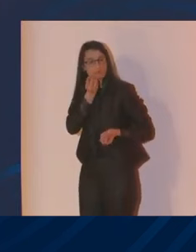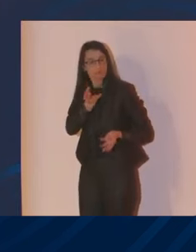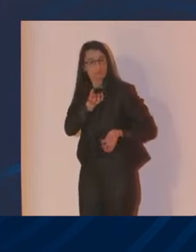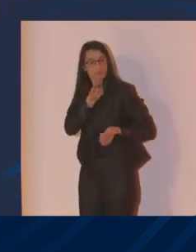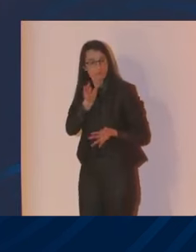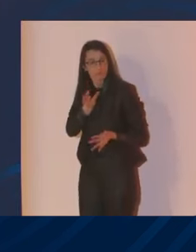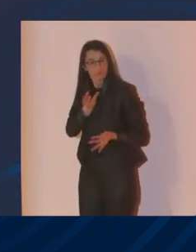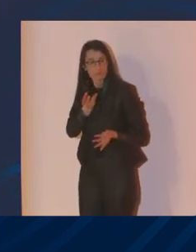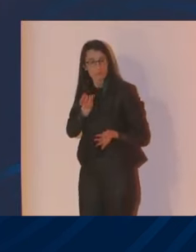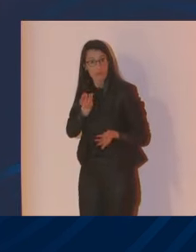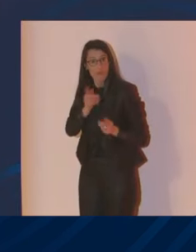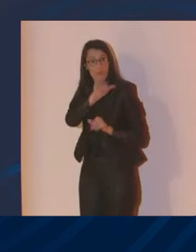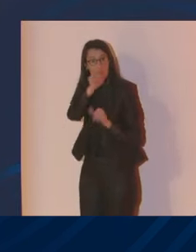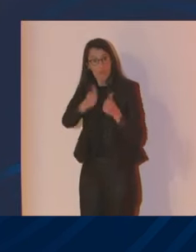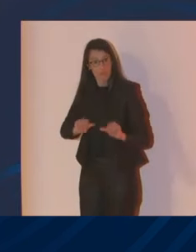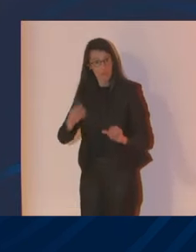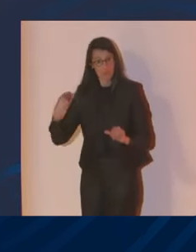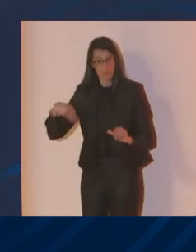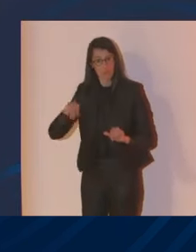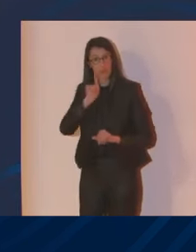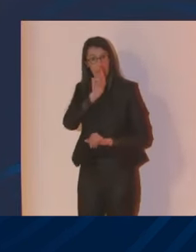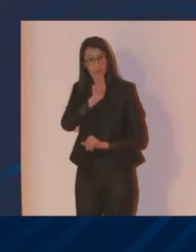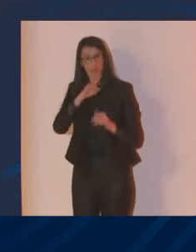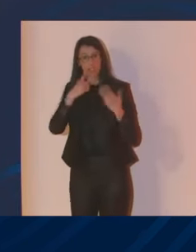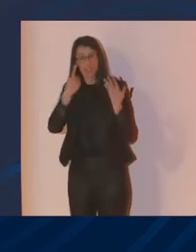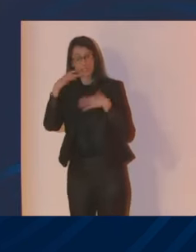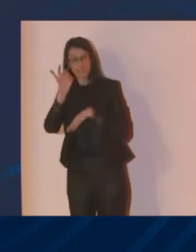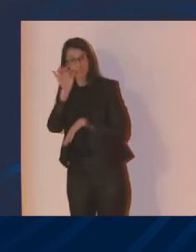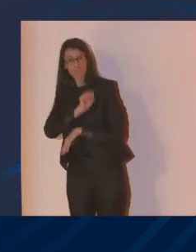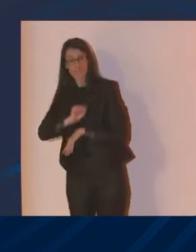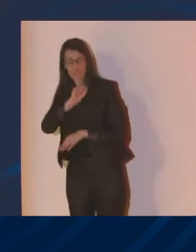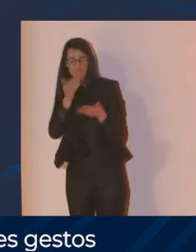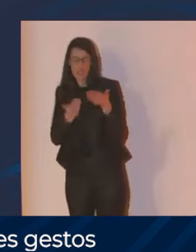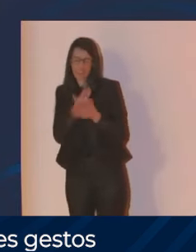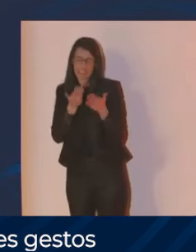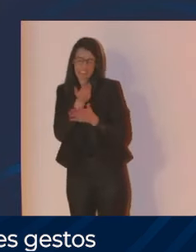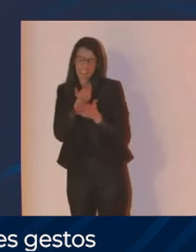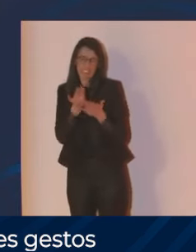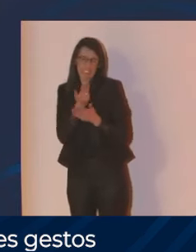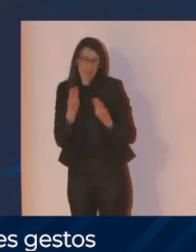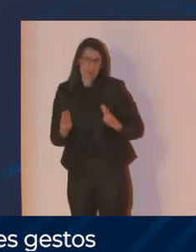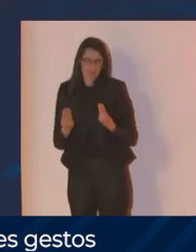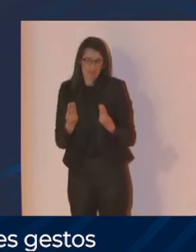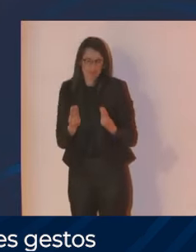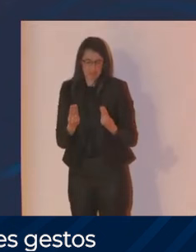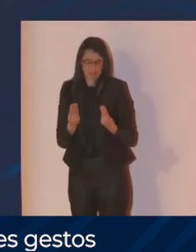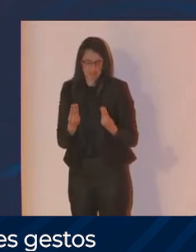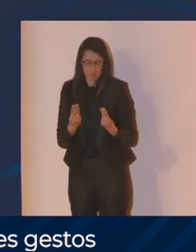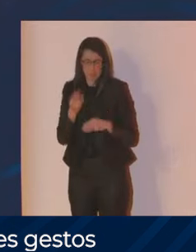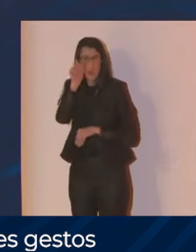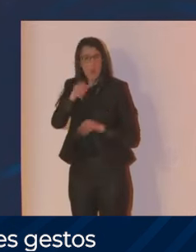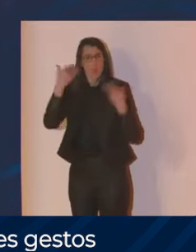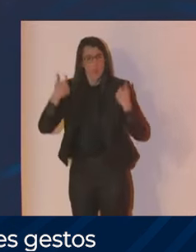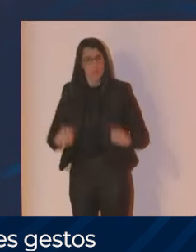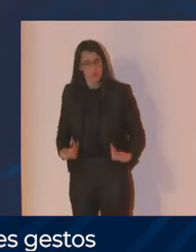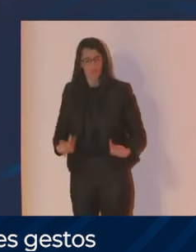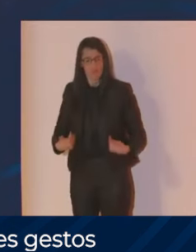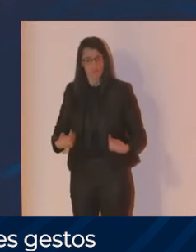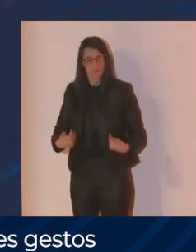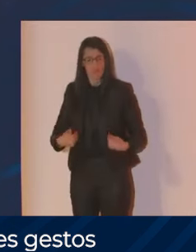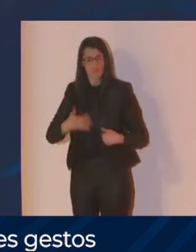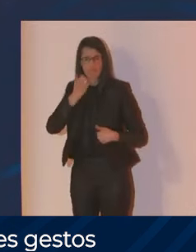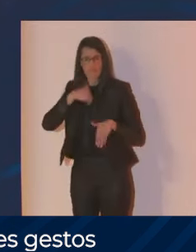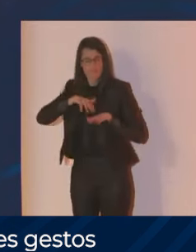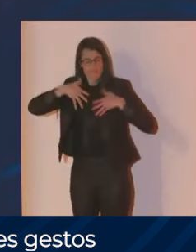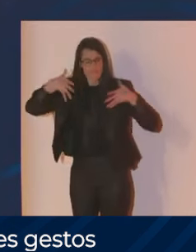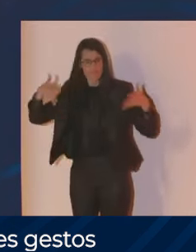que 160 años se descomponen en innumerables días, la idea de humanidad inmensa, se compone